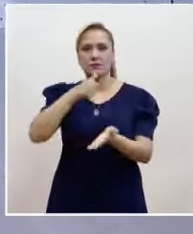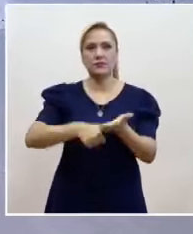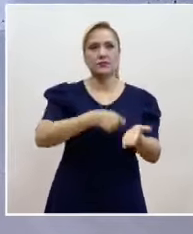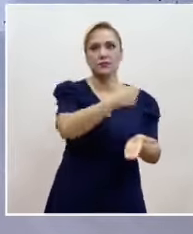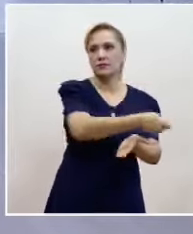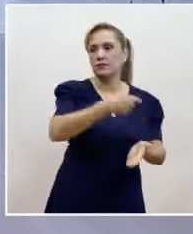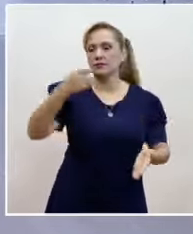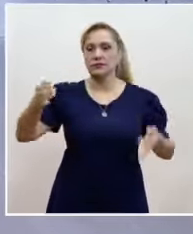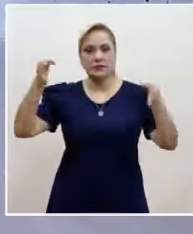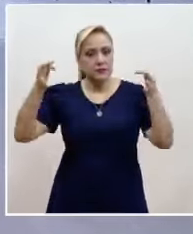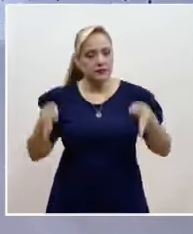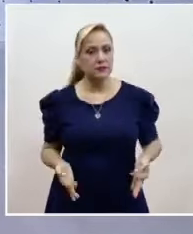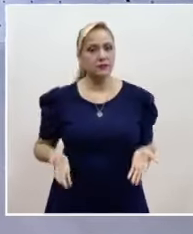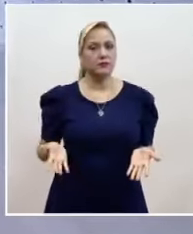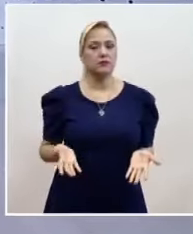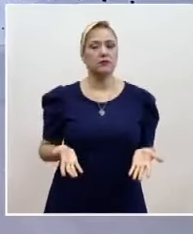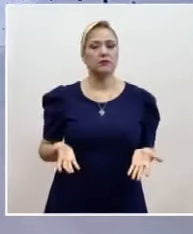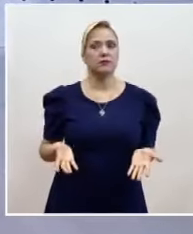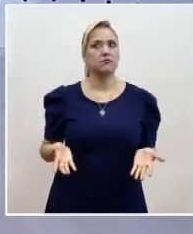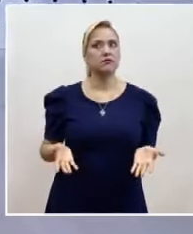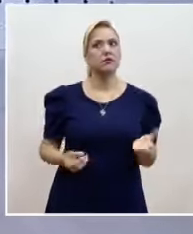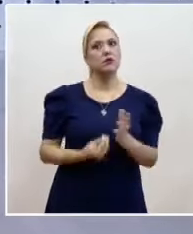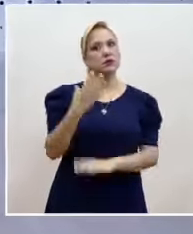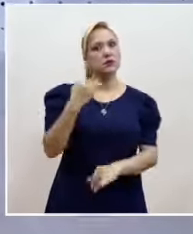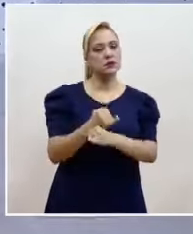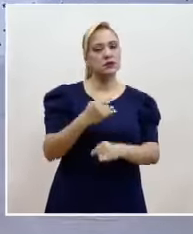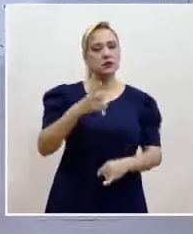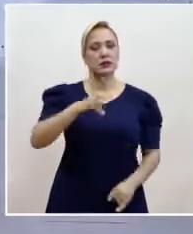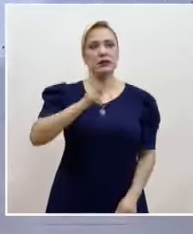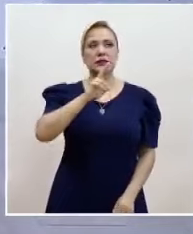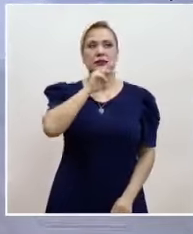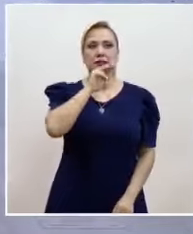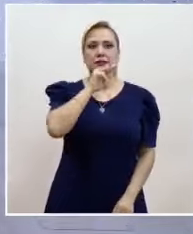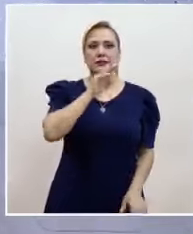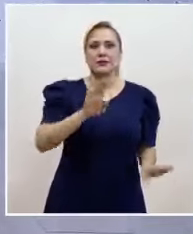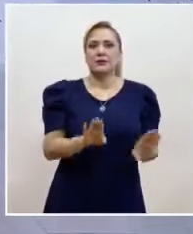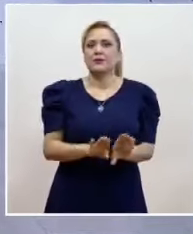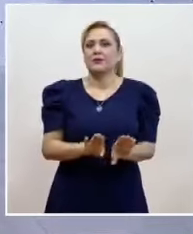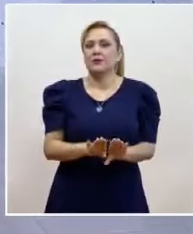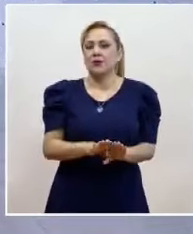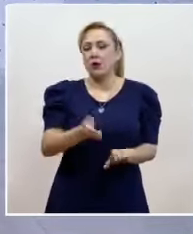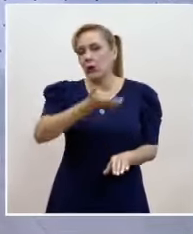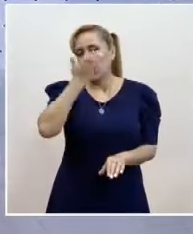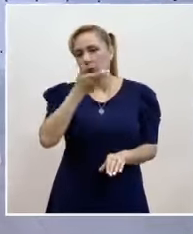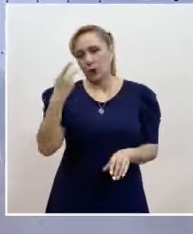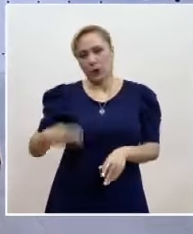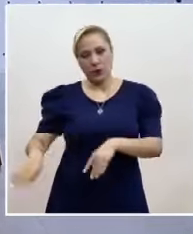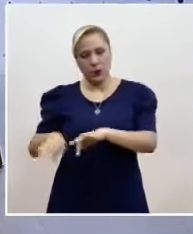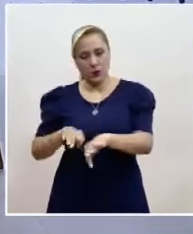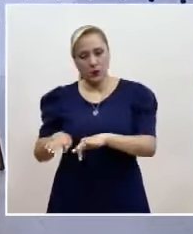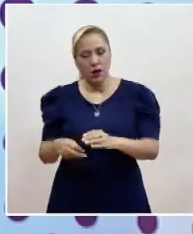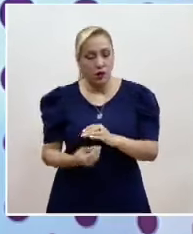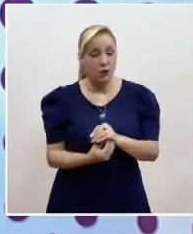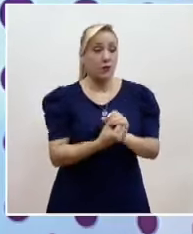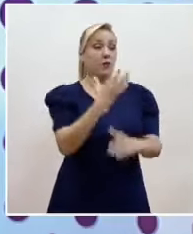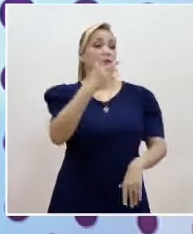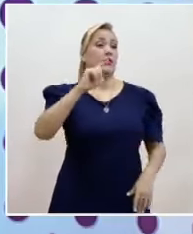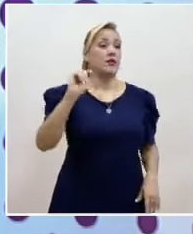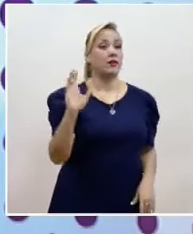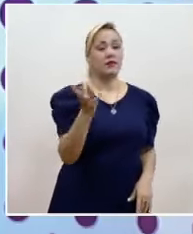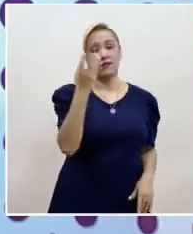nuestra visión, en este estudio, nos preocupaba mucho, ¿no? Incorporar la teoría del proceso clásica a estos nuevos modelos que la